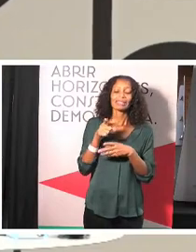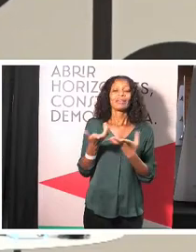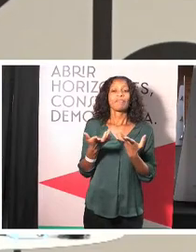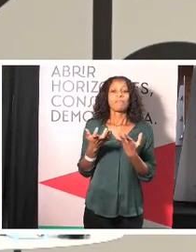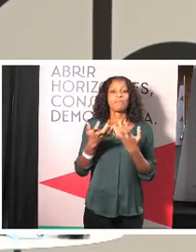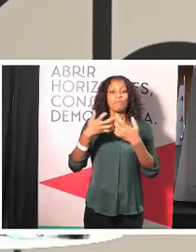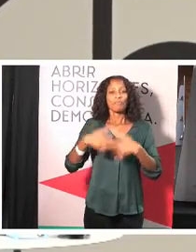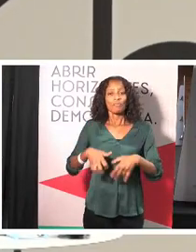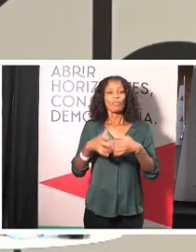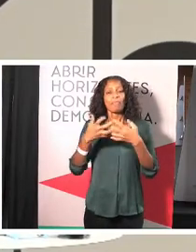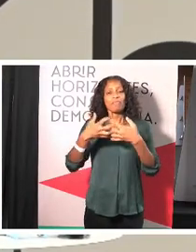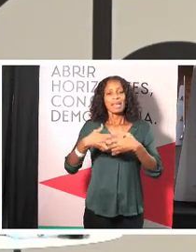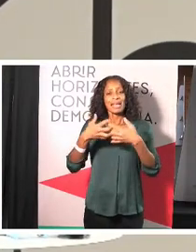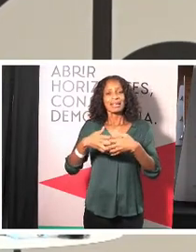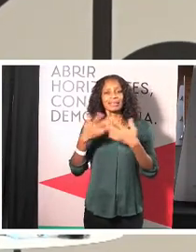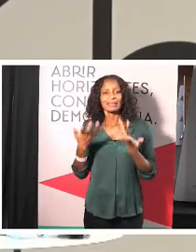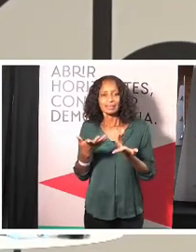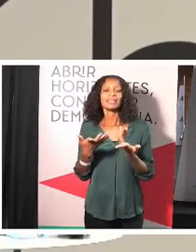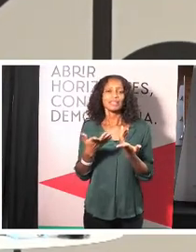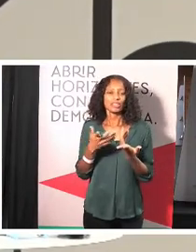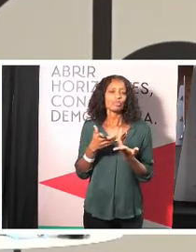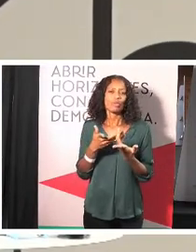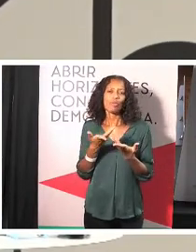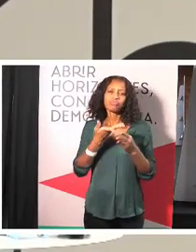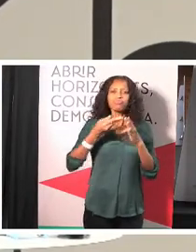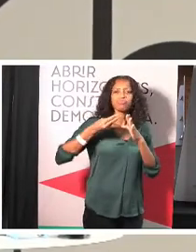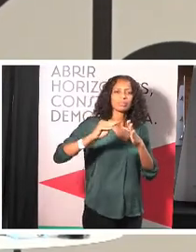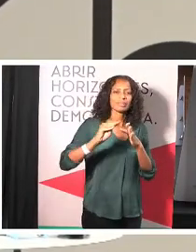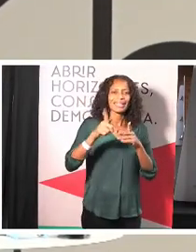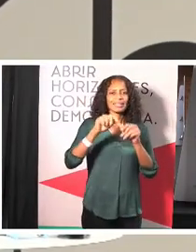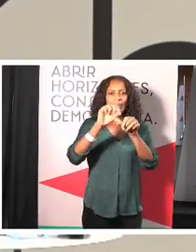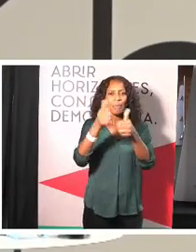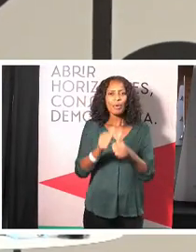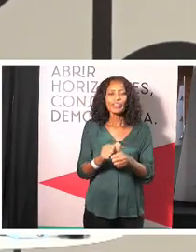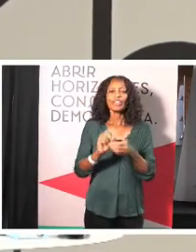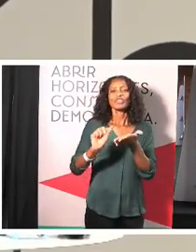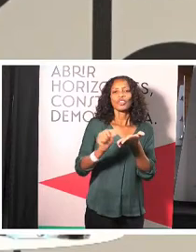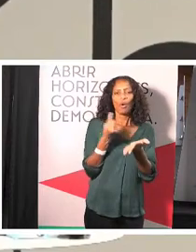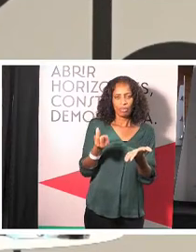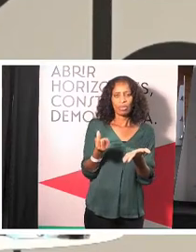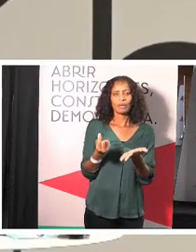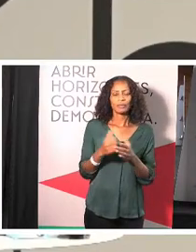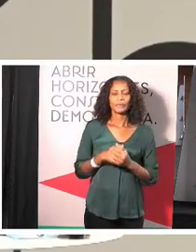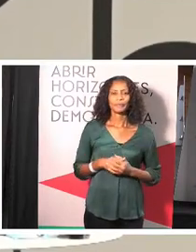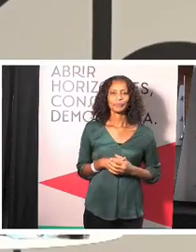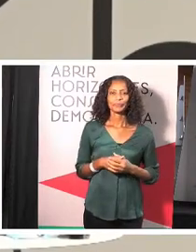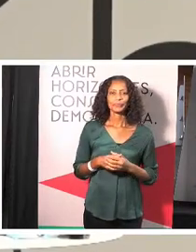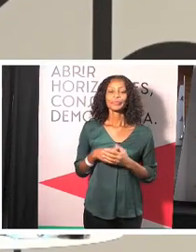esta es una vuelta de tuerca tremenda, la de este modelo de contrato. Porque,